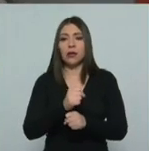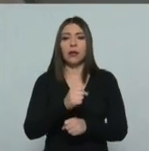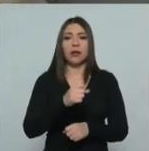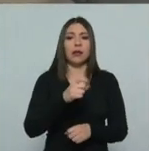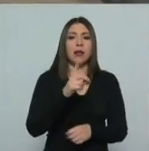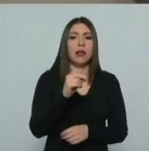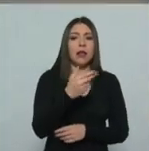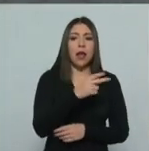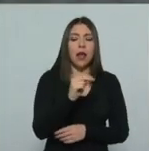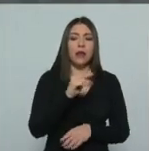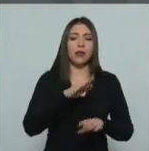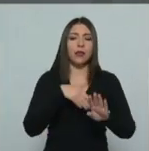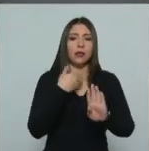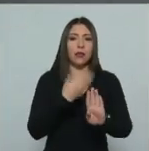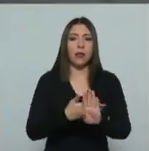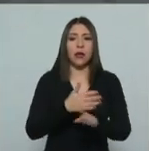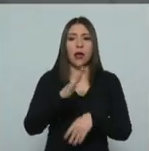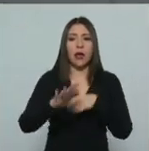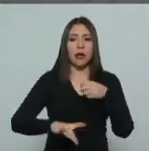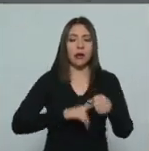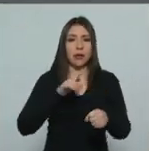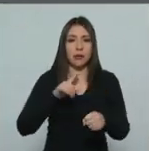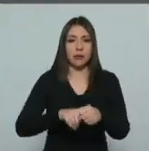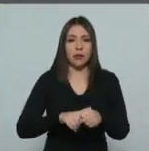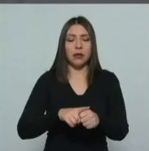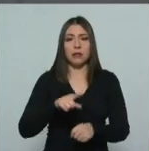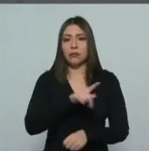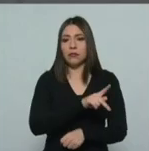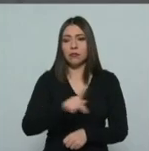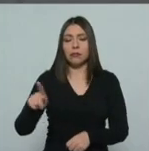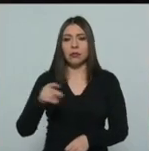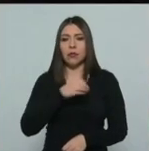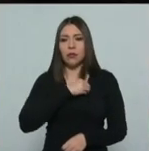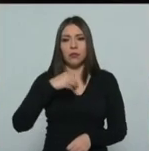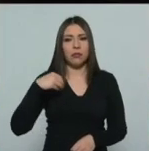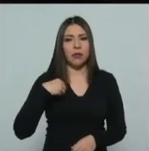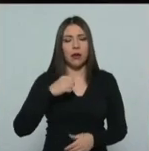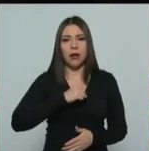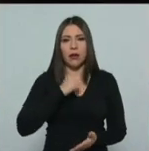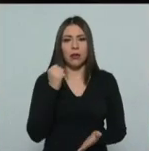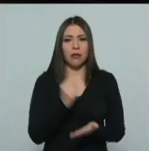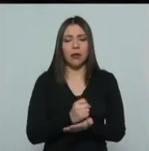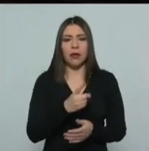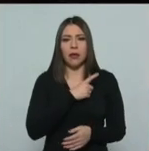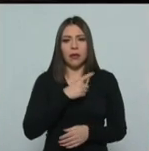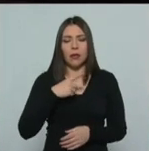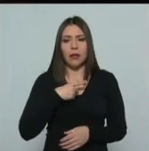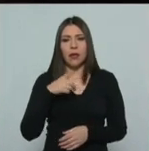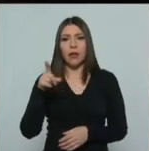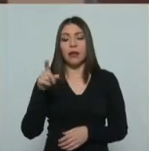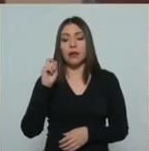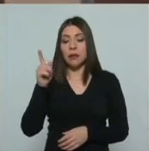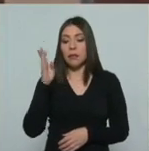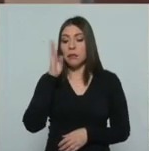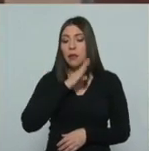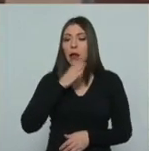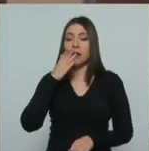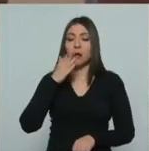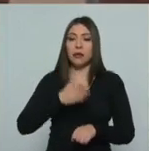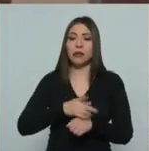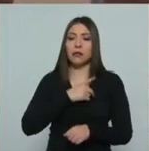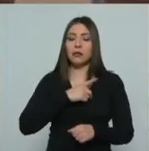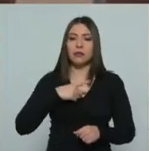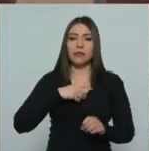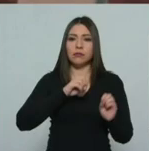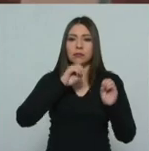maltrato, daño o tortura en contra de un animal está obligada a la reparación del daño en los términos establecidos en el Código Civil